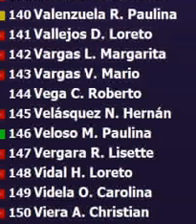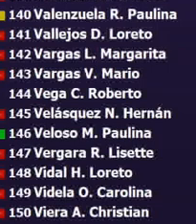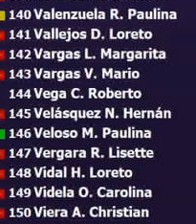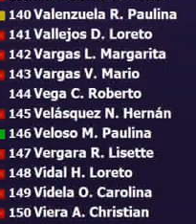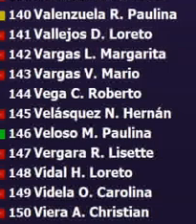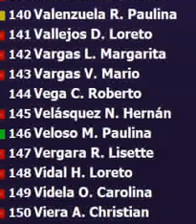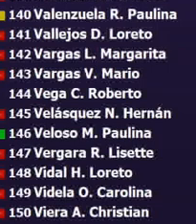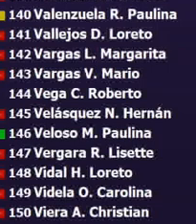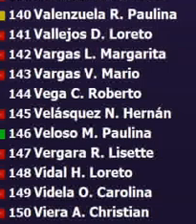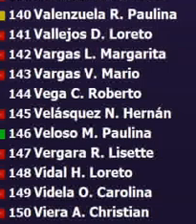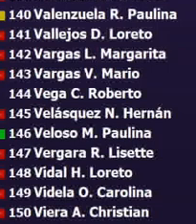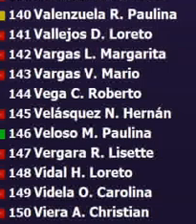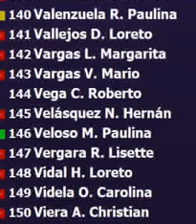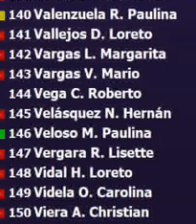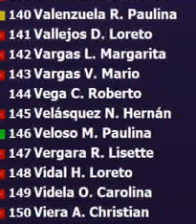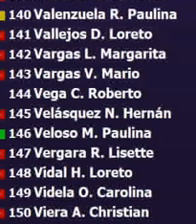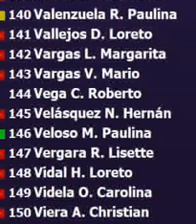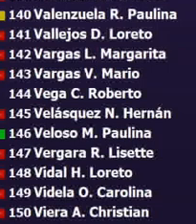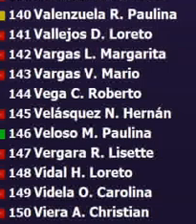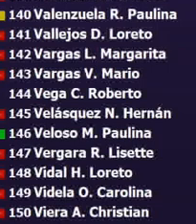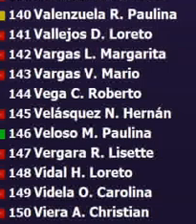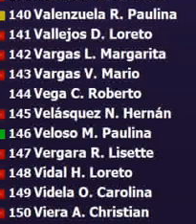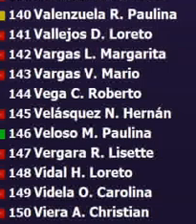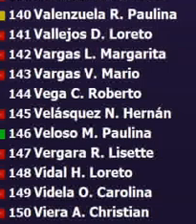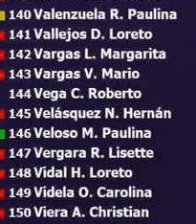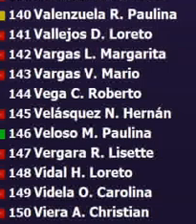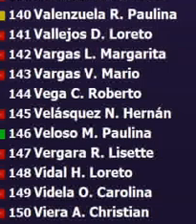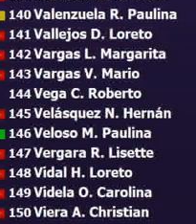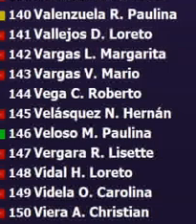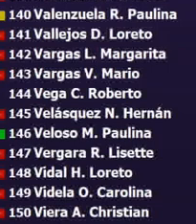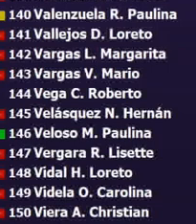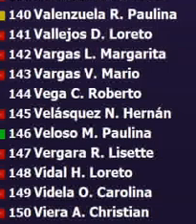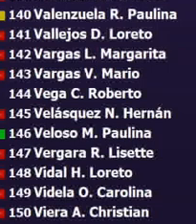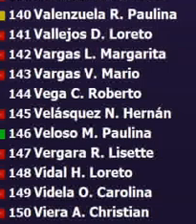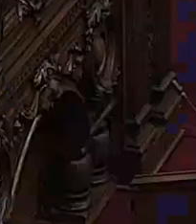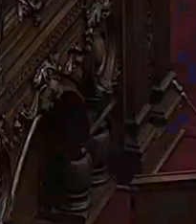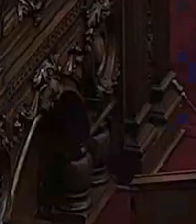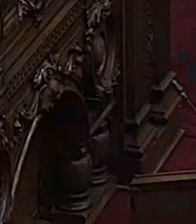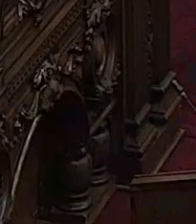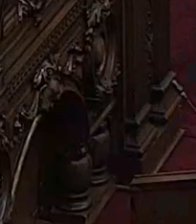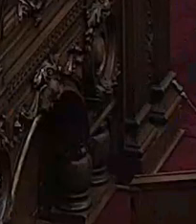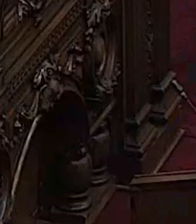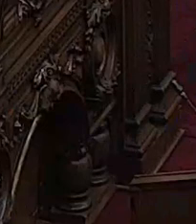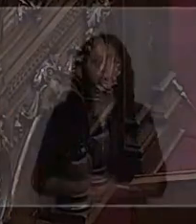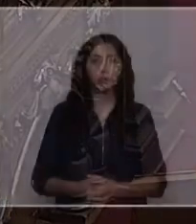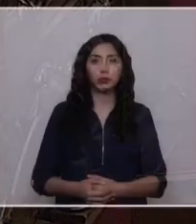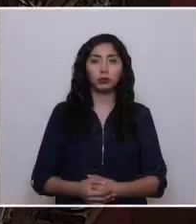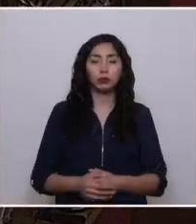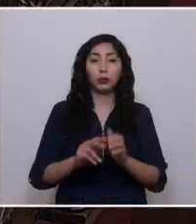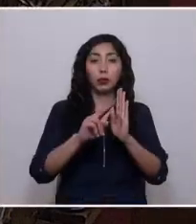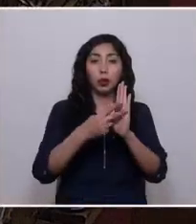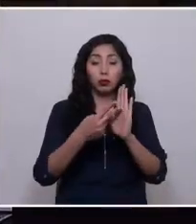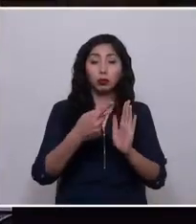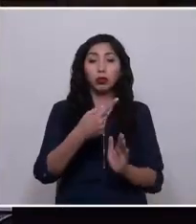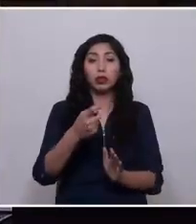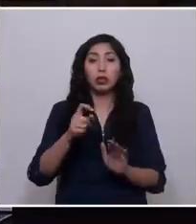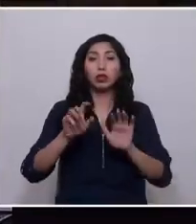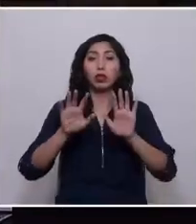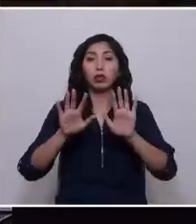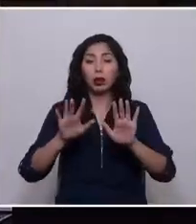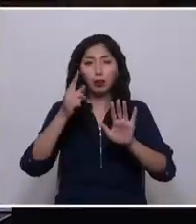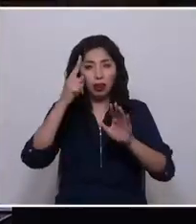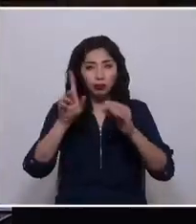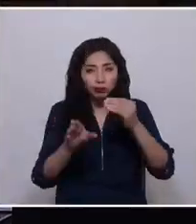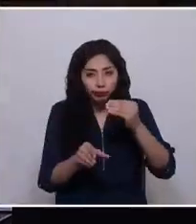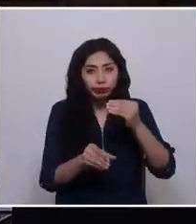Corresponde pasar a la indicación número 110, que es para complementar el número 4 del artículo 19 con un párrafo tercero